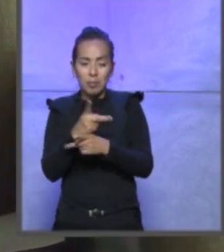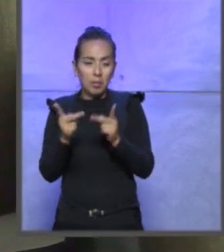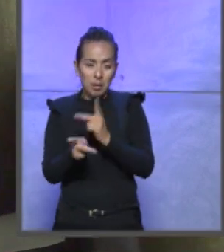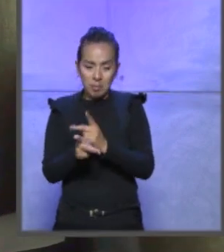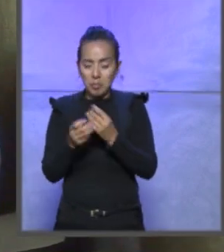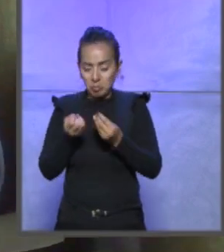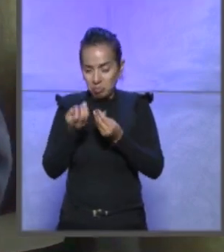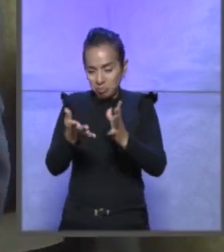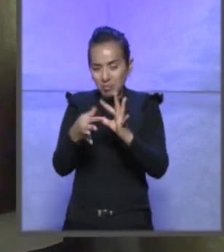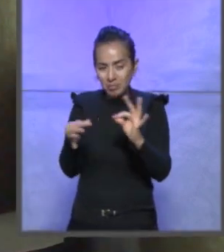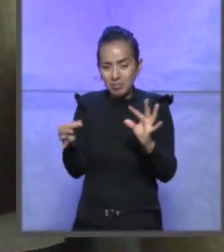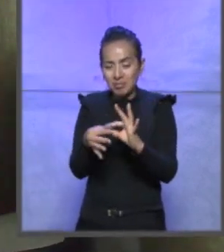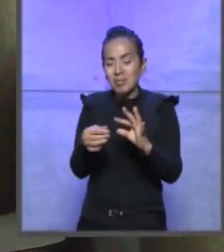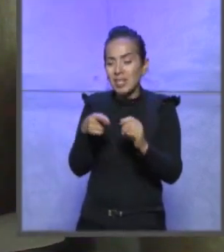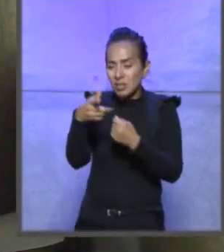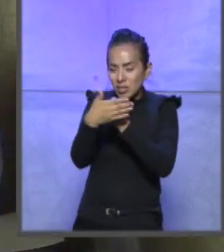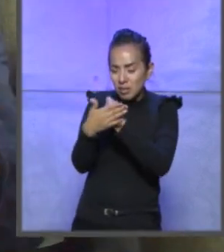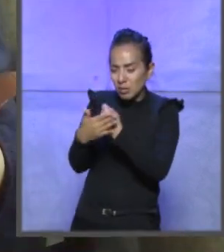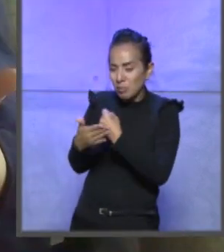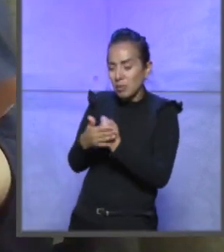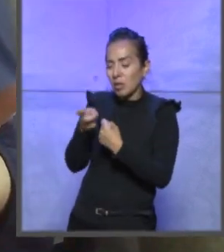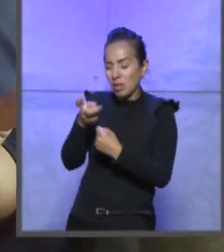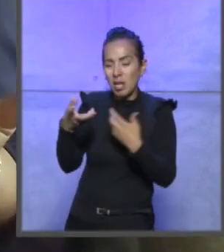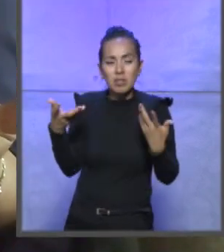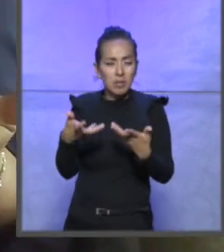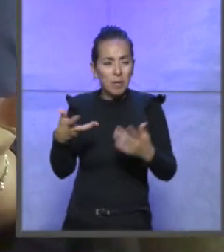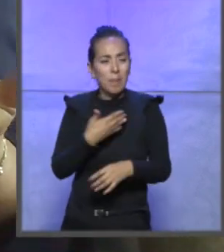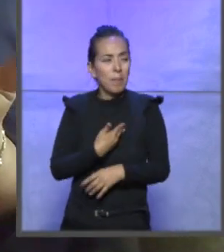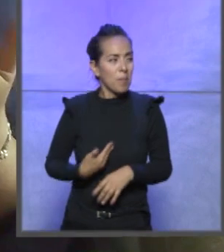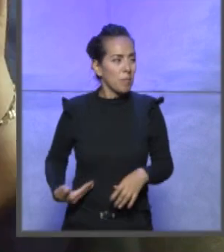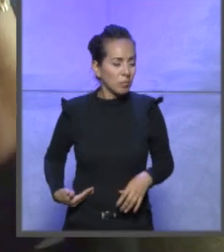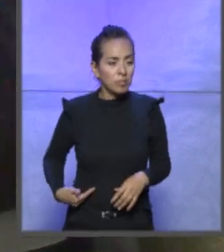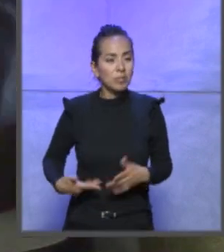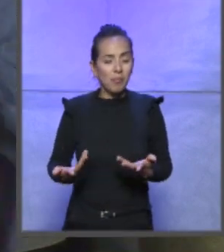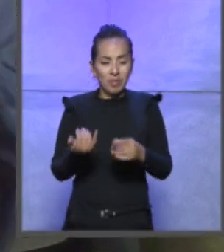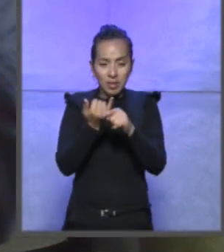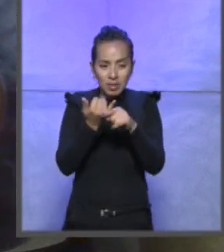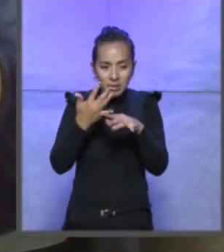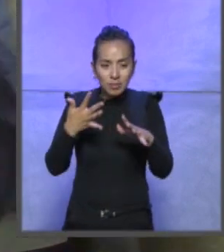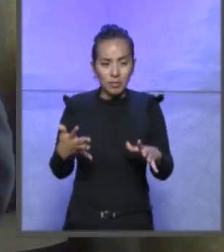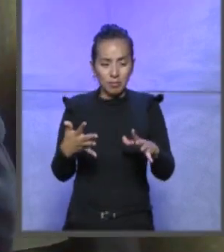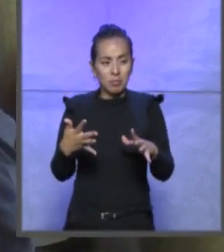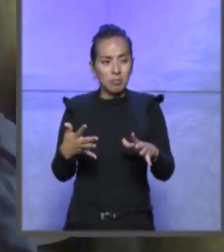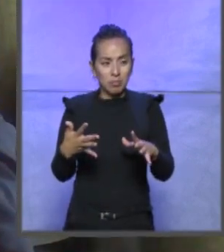preparatorias. Ese es el llamado a la acción que le hacía nuestra presidenta, que nos